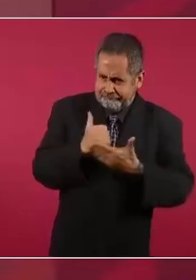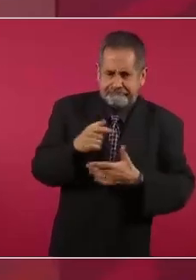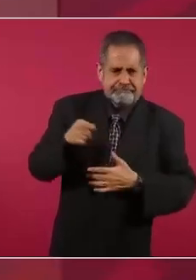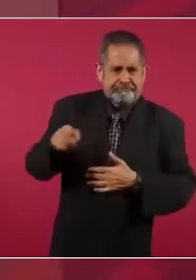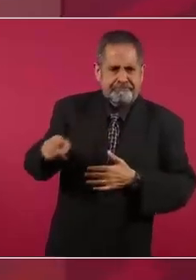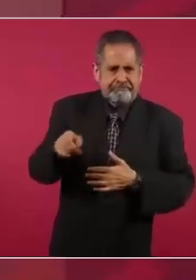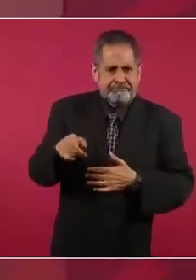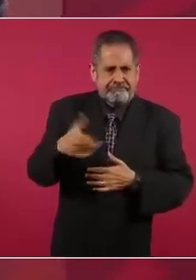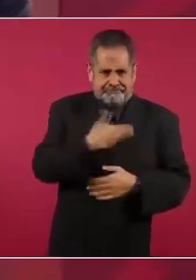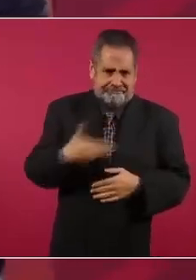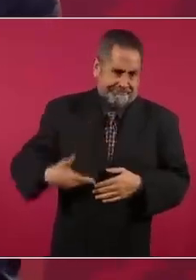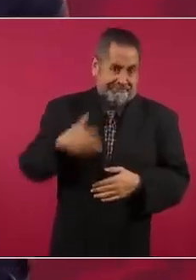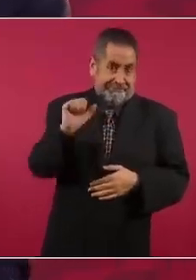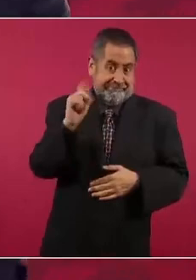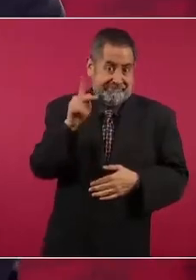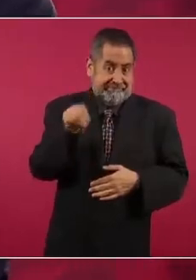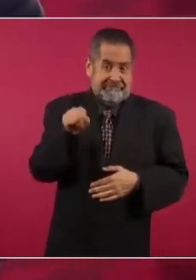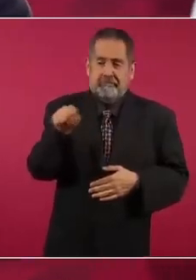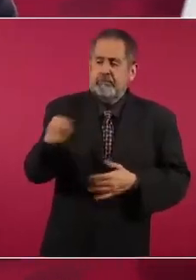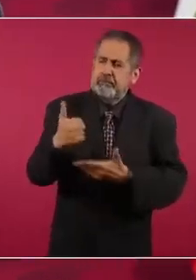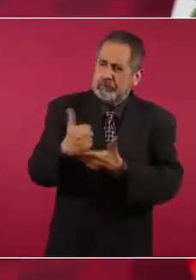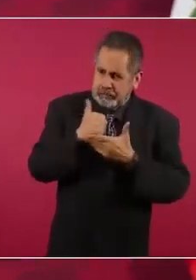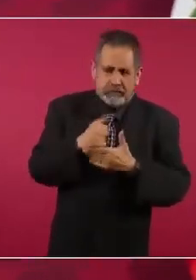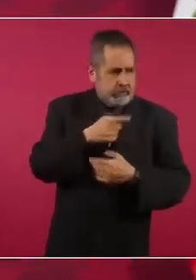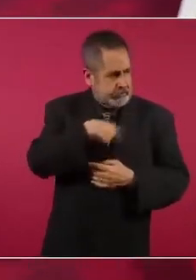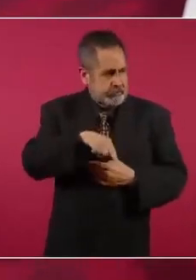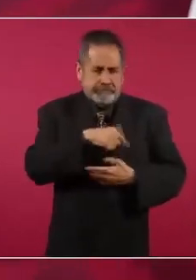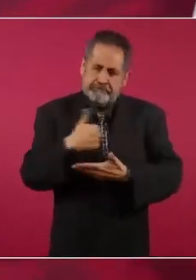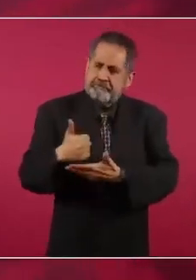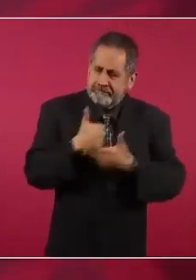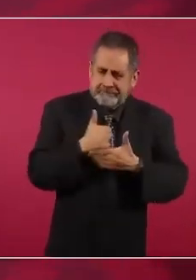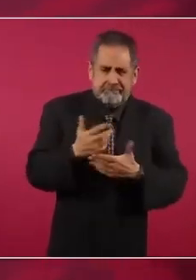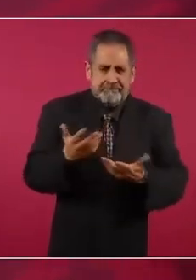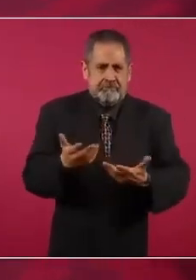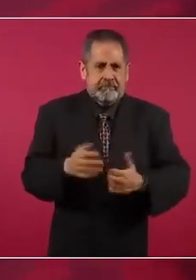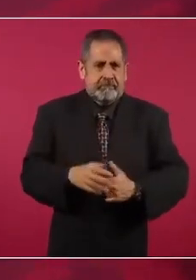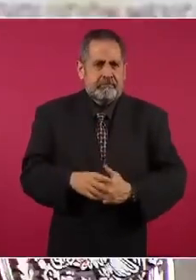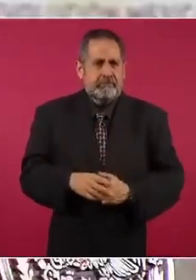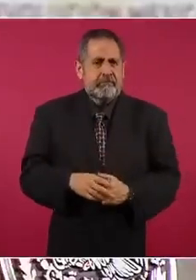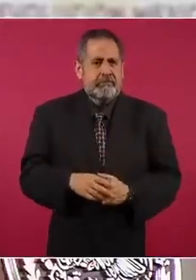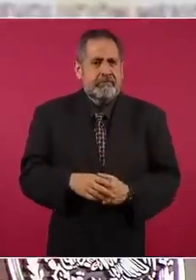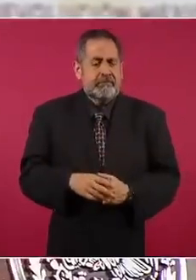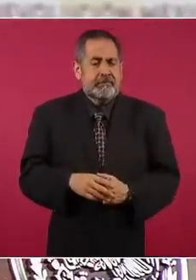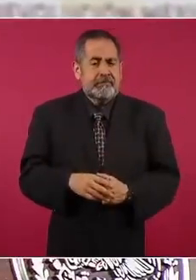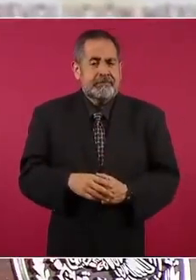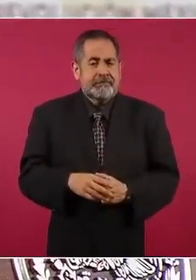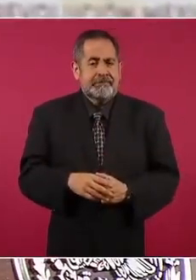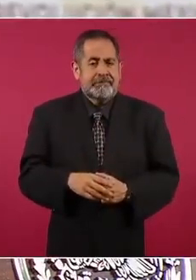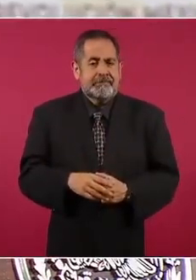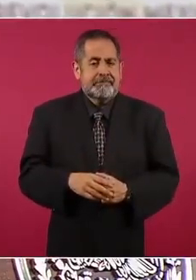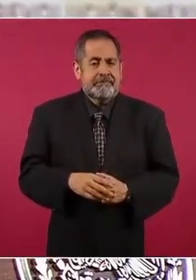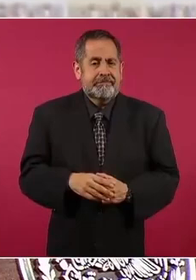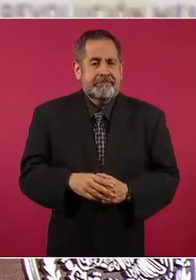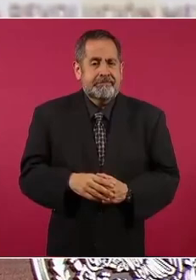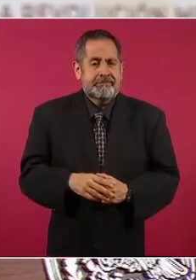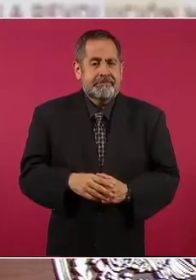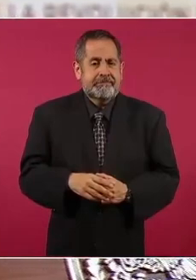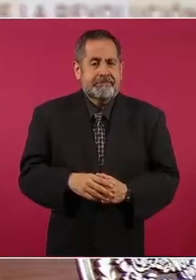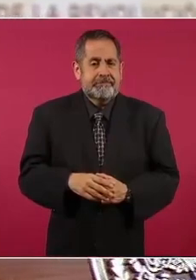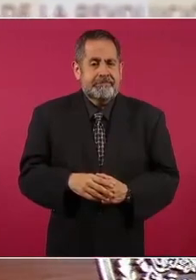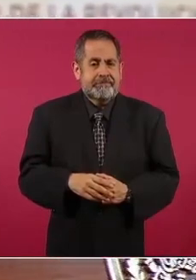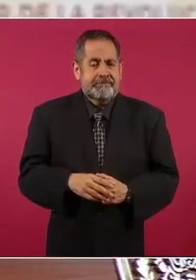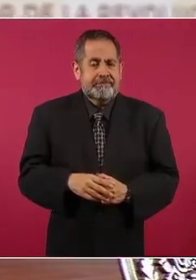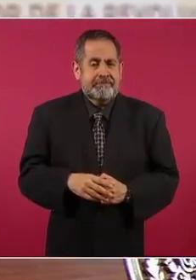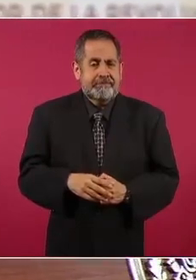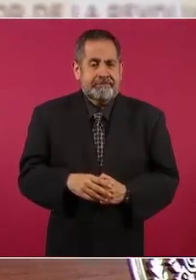que